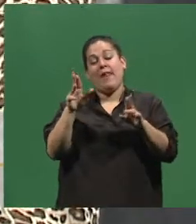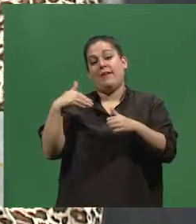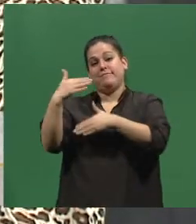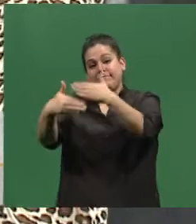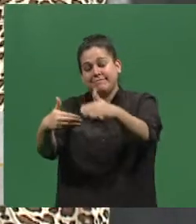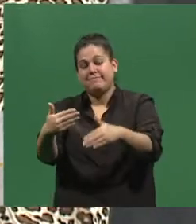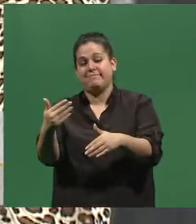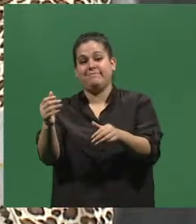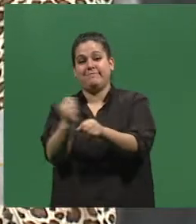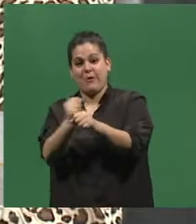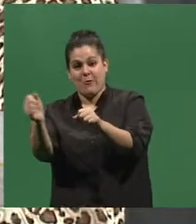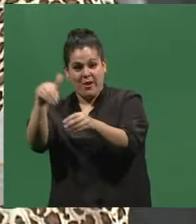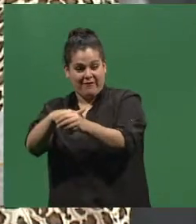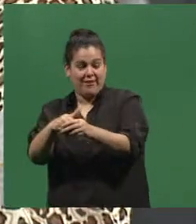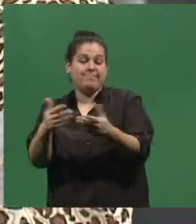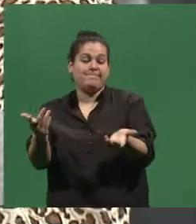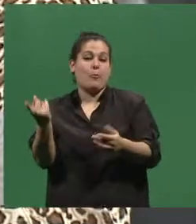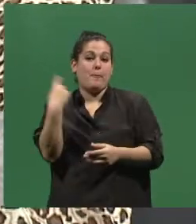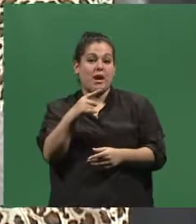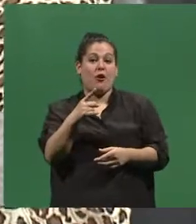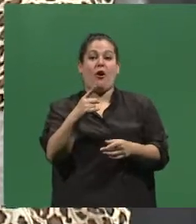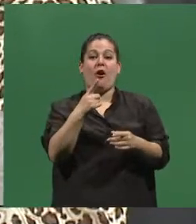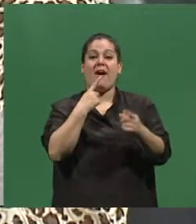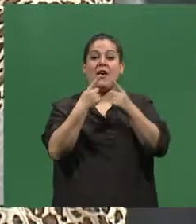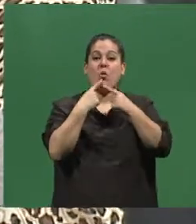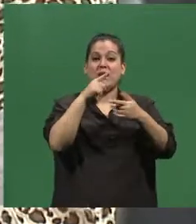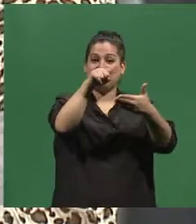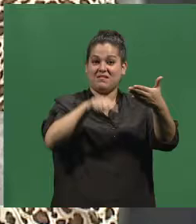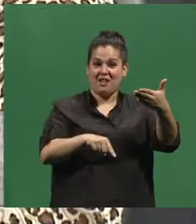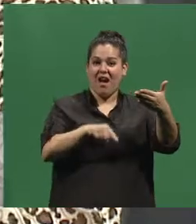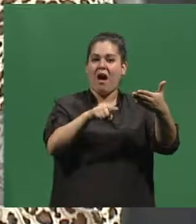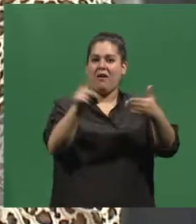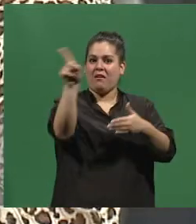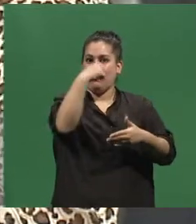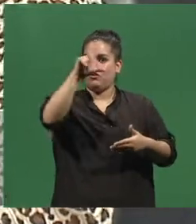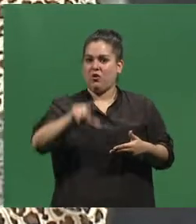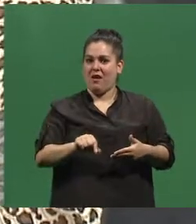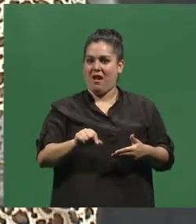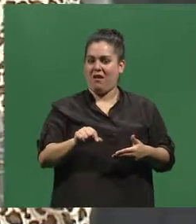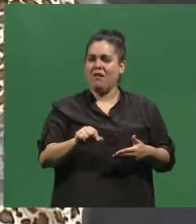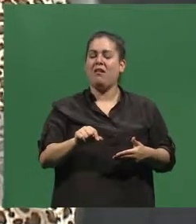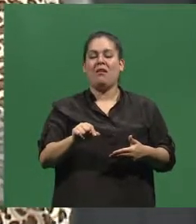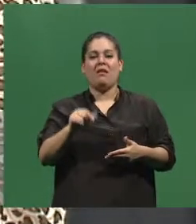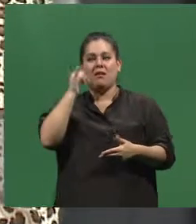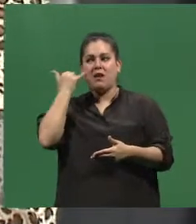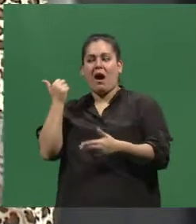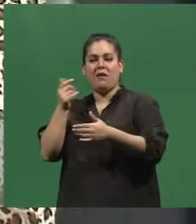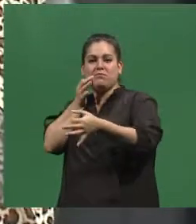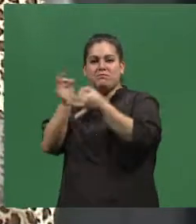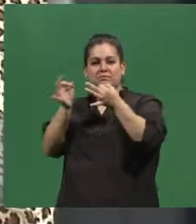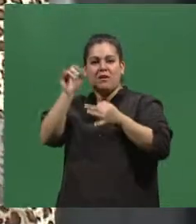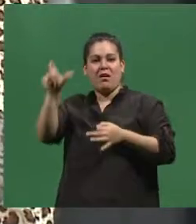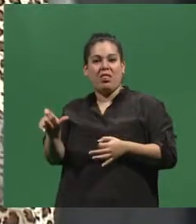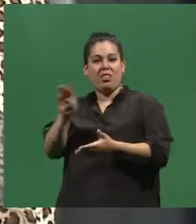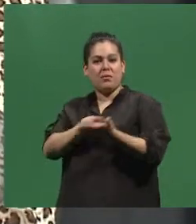sancionarse rápidamente en esta Cámara. La encuesta nacional de nutrición y salud, con la diputada Linares charlábamos en el